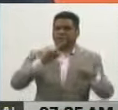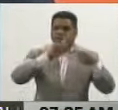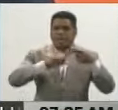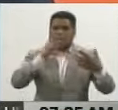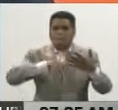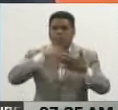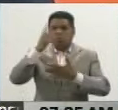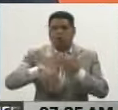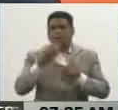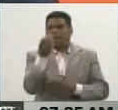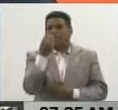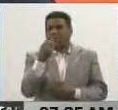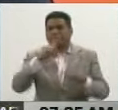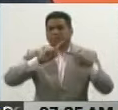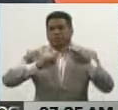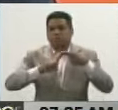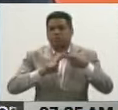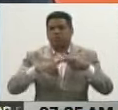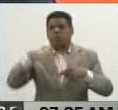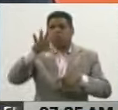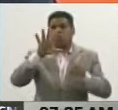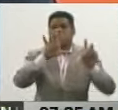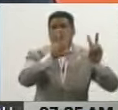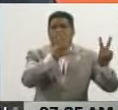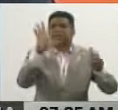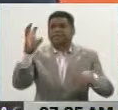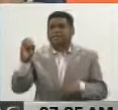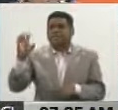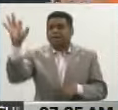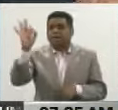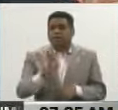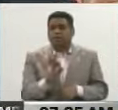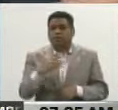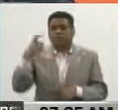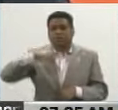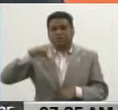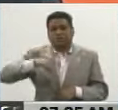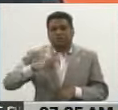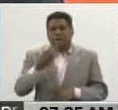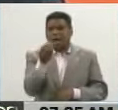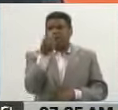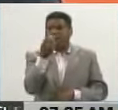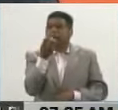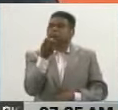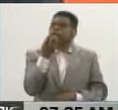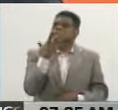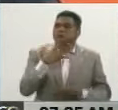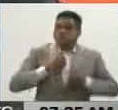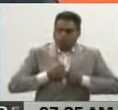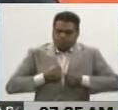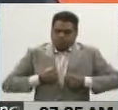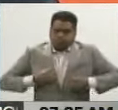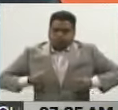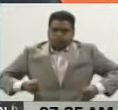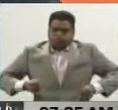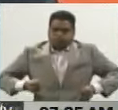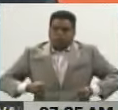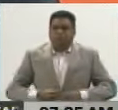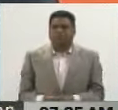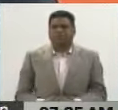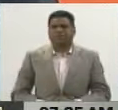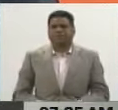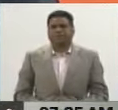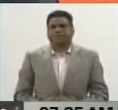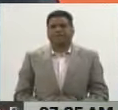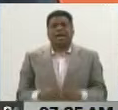escolar, que aporta 70% de las necesidades calóricas, que este año escolar pasado tuvo afectaciones producto de